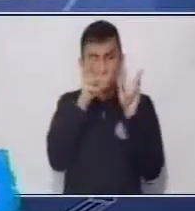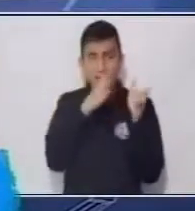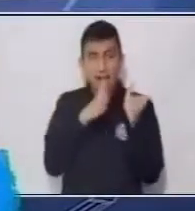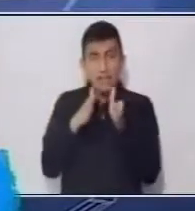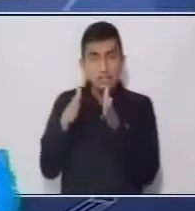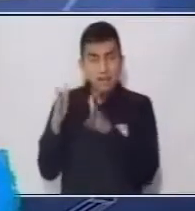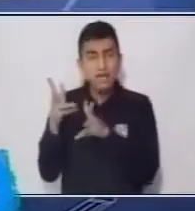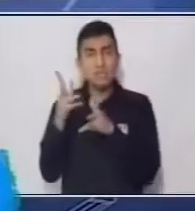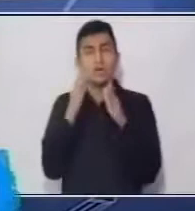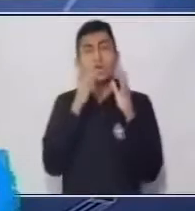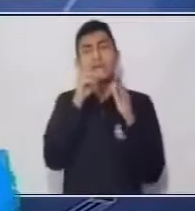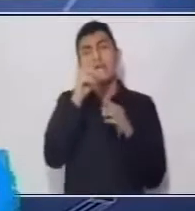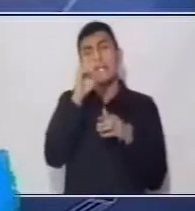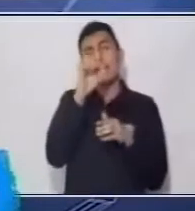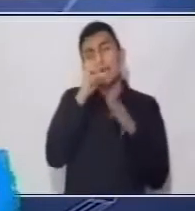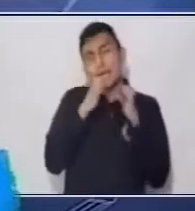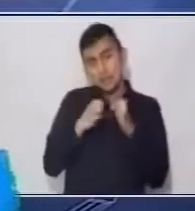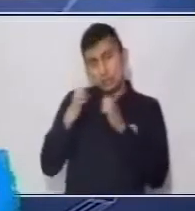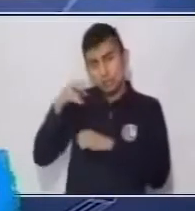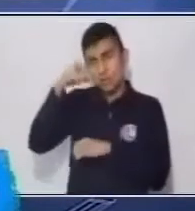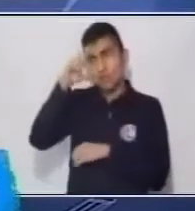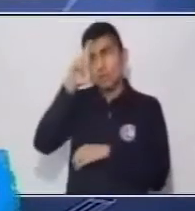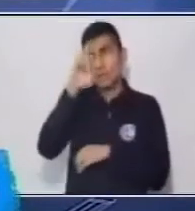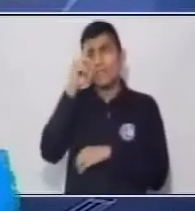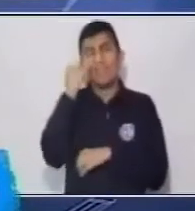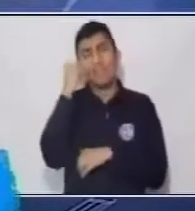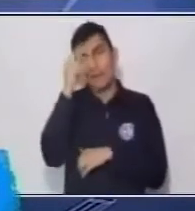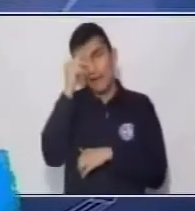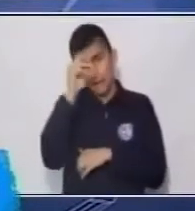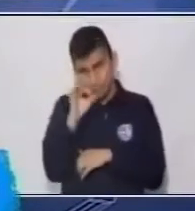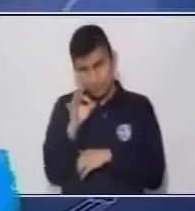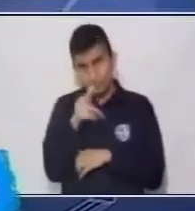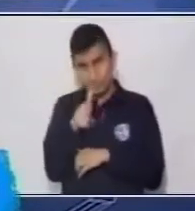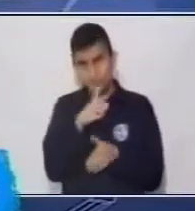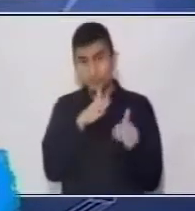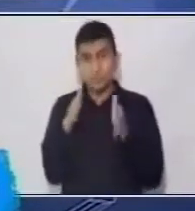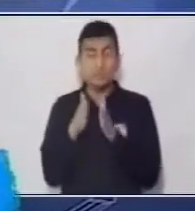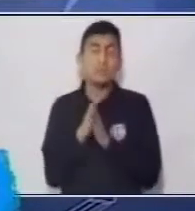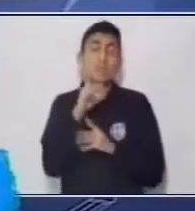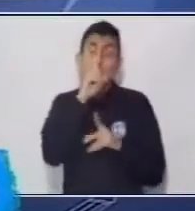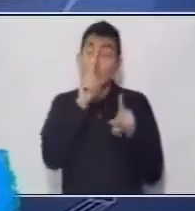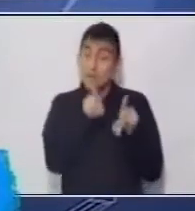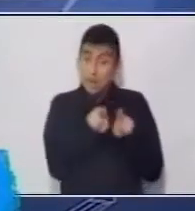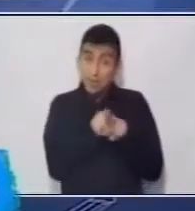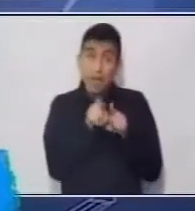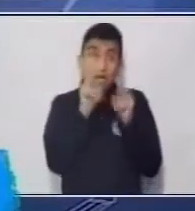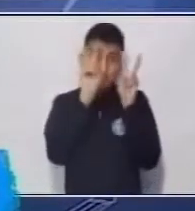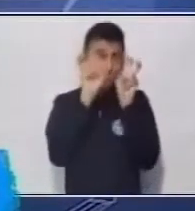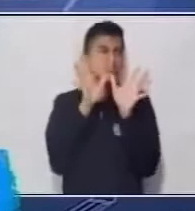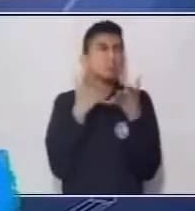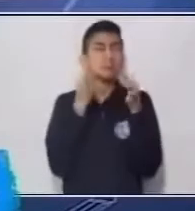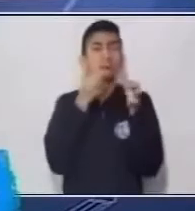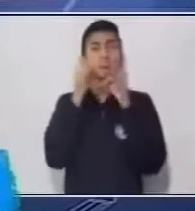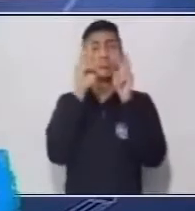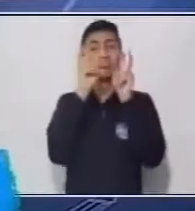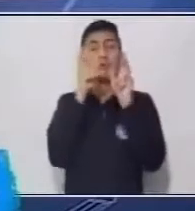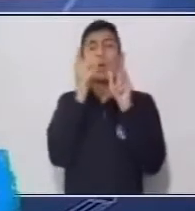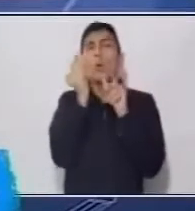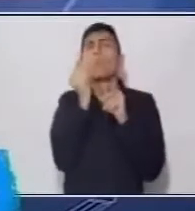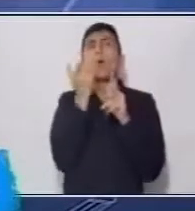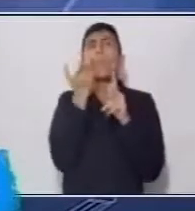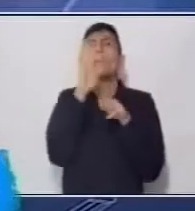la estructura del predicado. Pero también te mencionaba que hay otra clasificación que es un